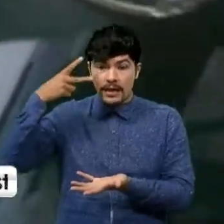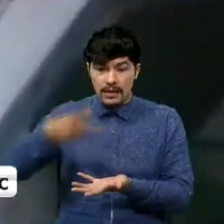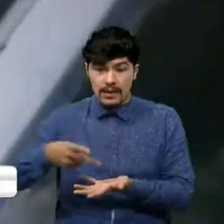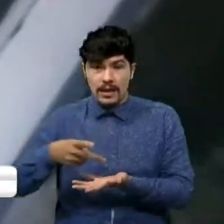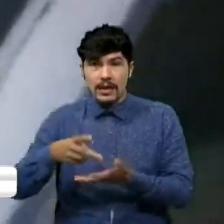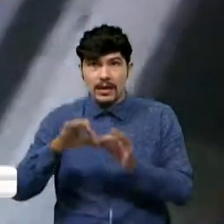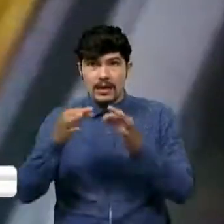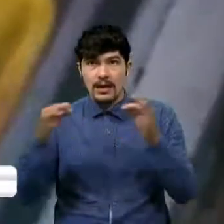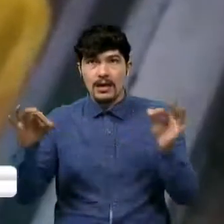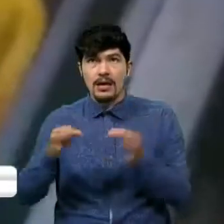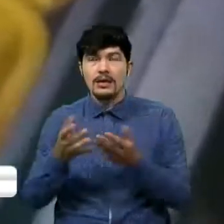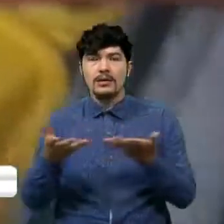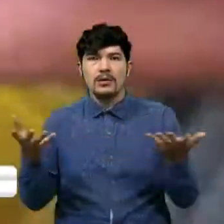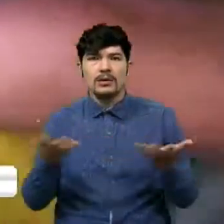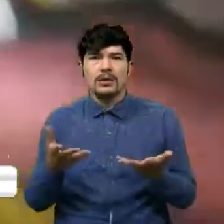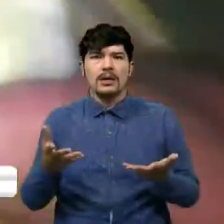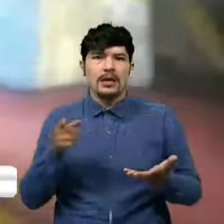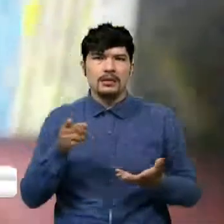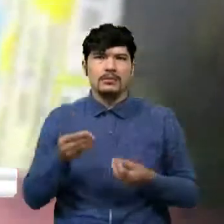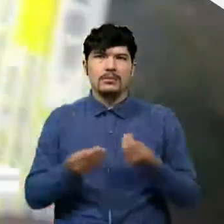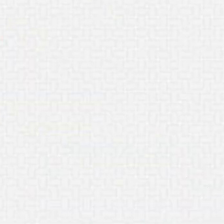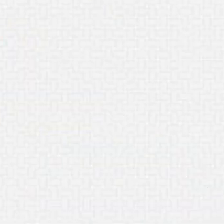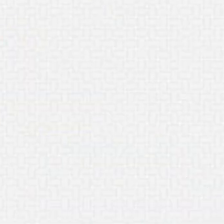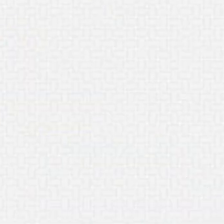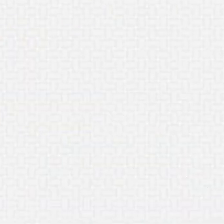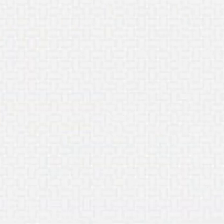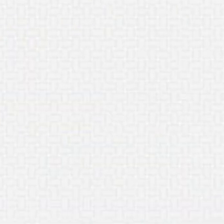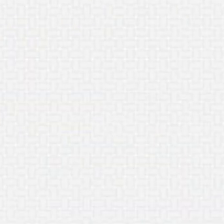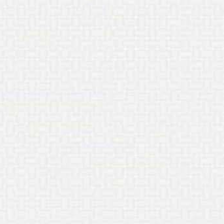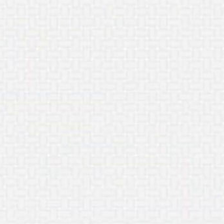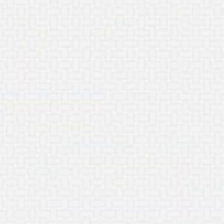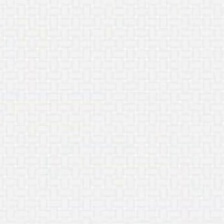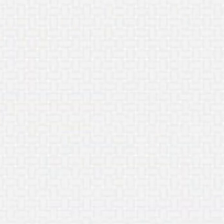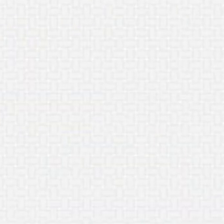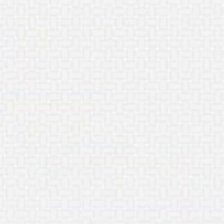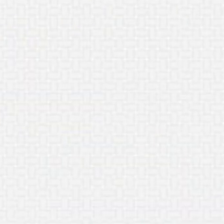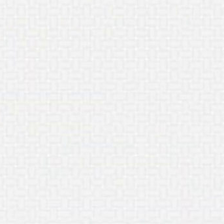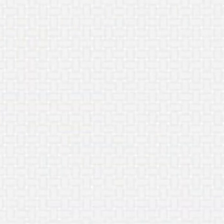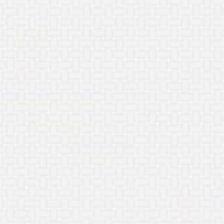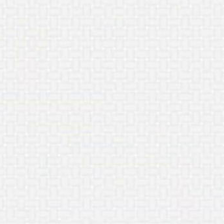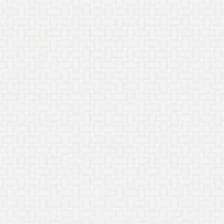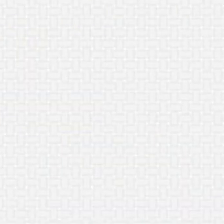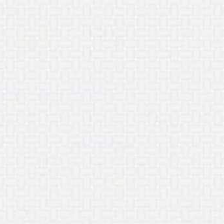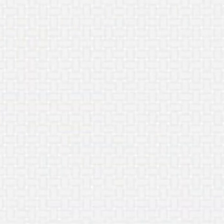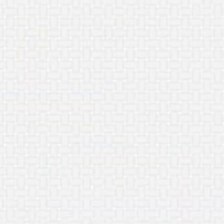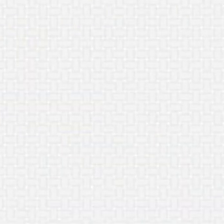la leyenda "hecho en la República Bolivariana de Venezuela". Naltro.com